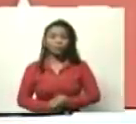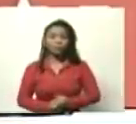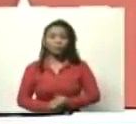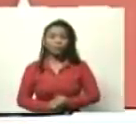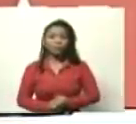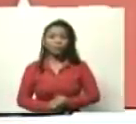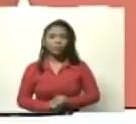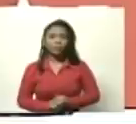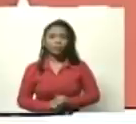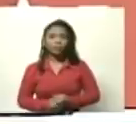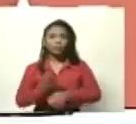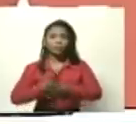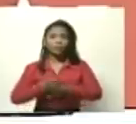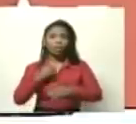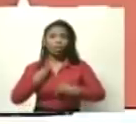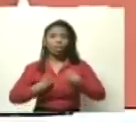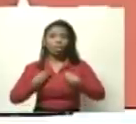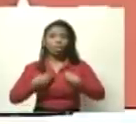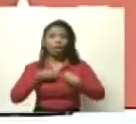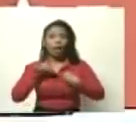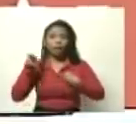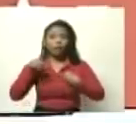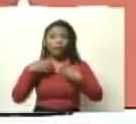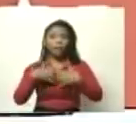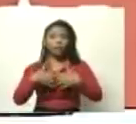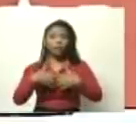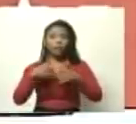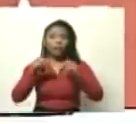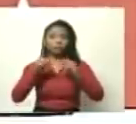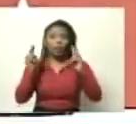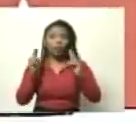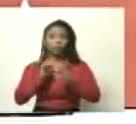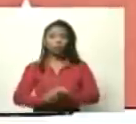Los que están muy preocupados son aquellos empresarios de puertos,